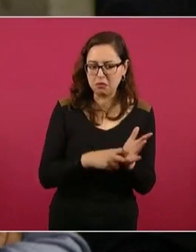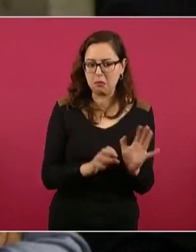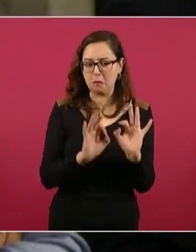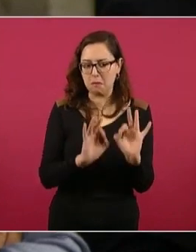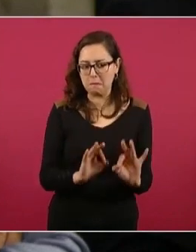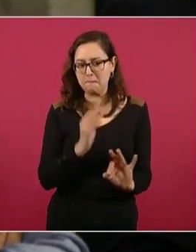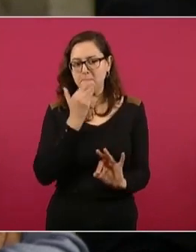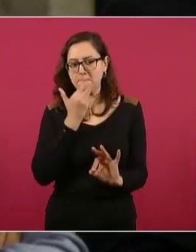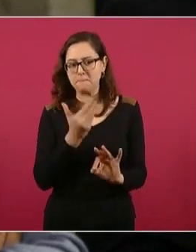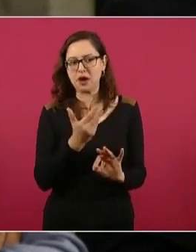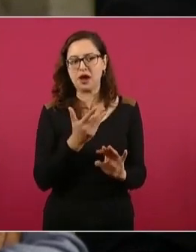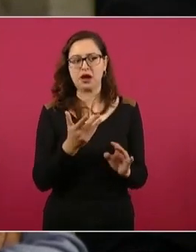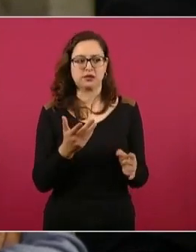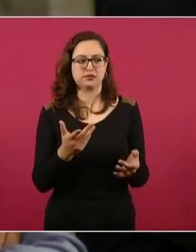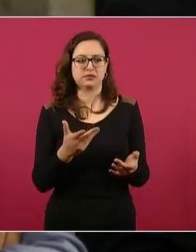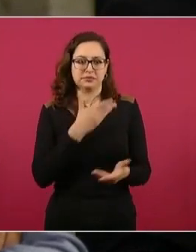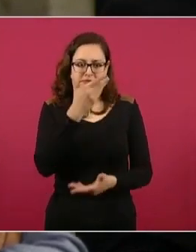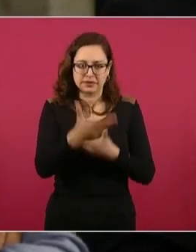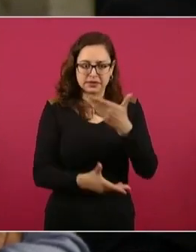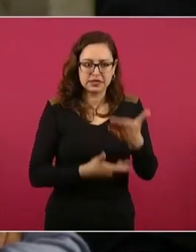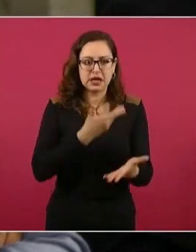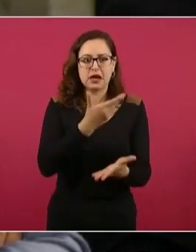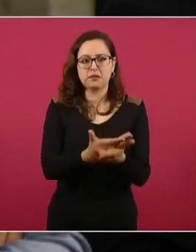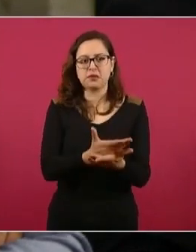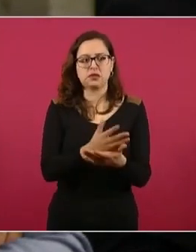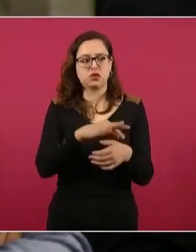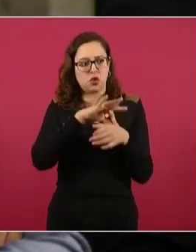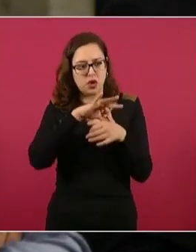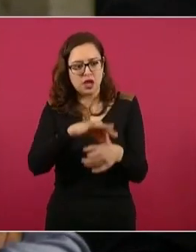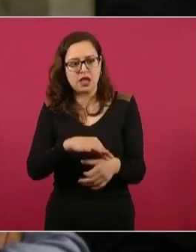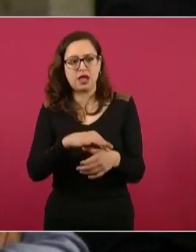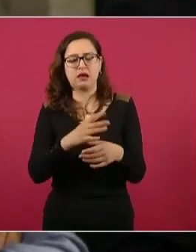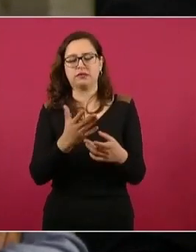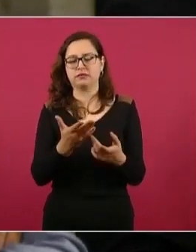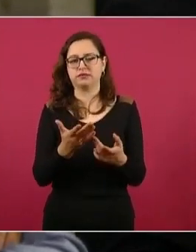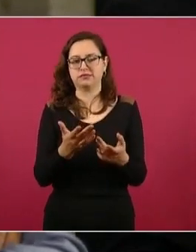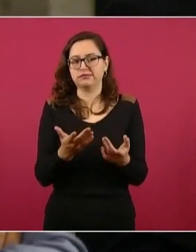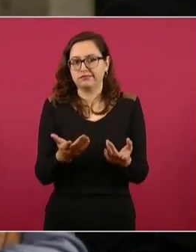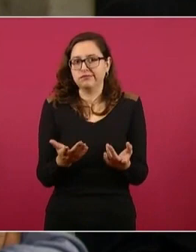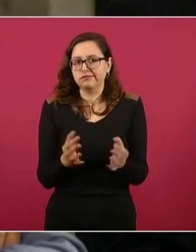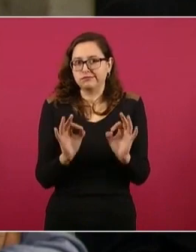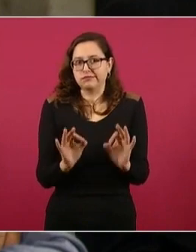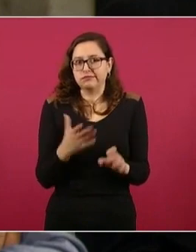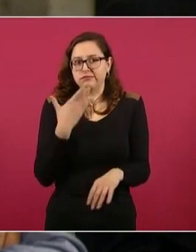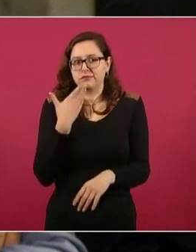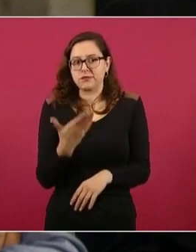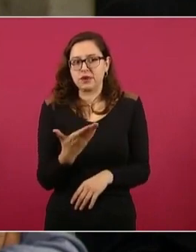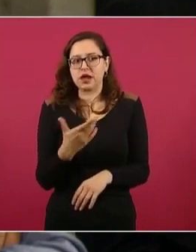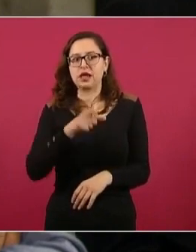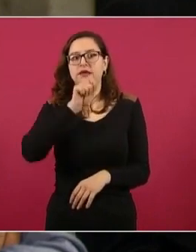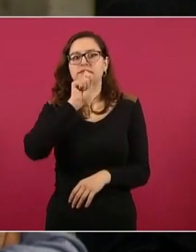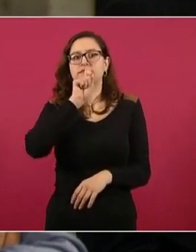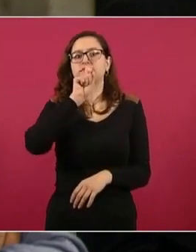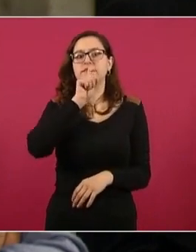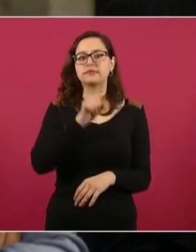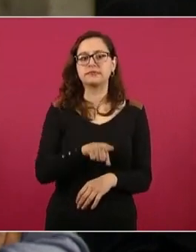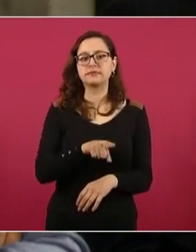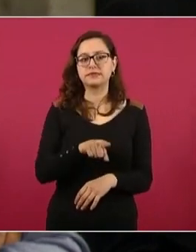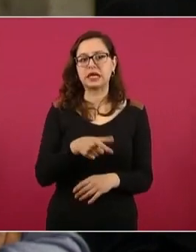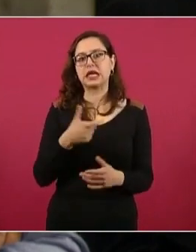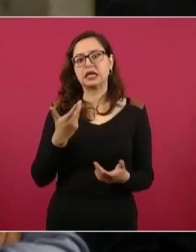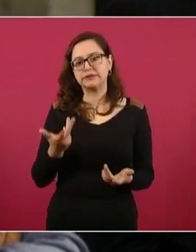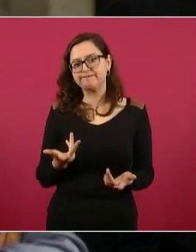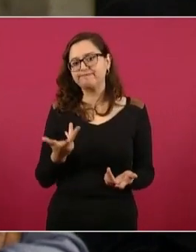a estos servicios de atención primaria, y también regular